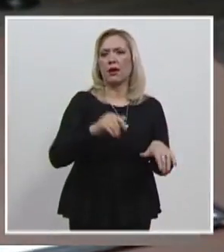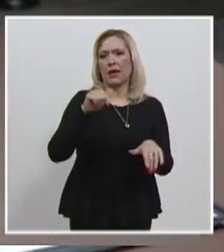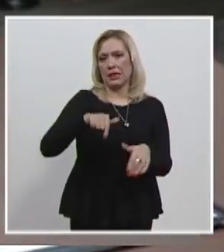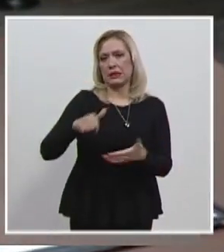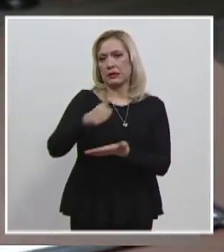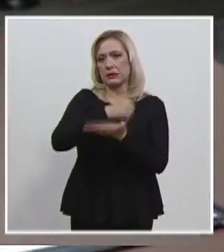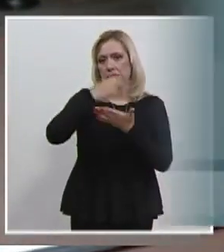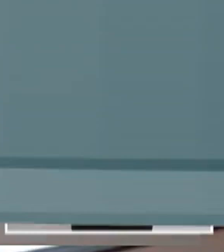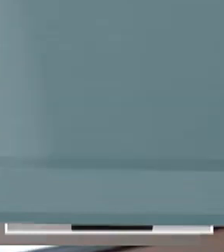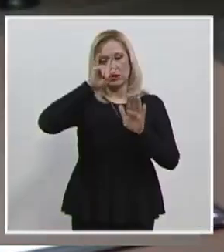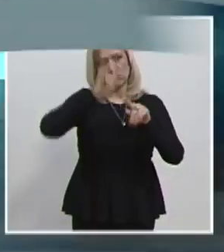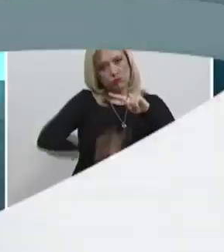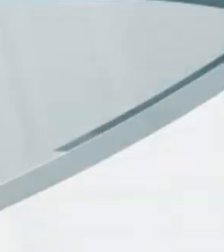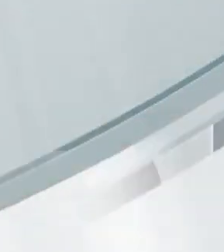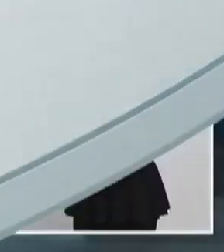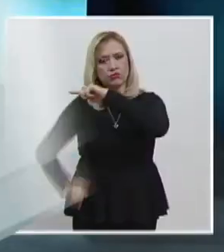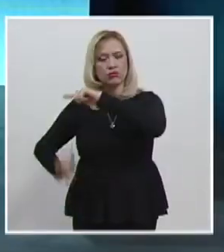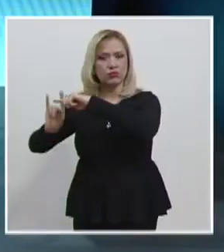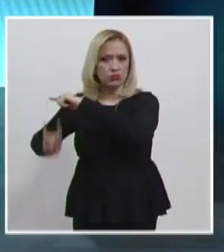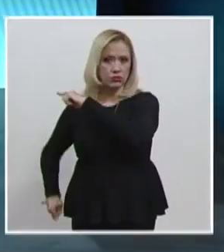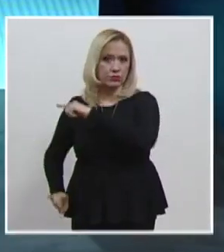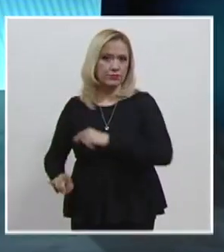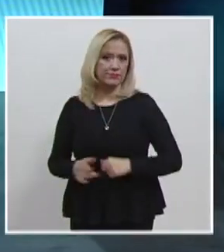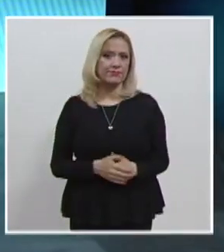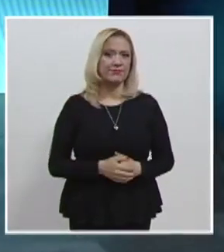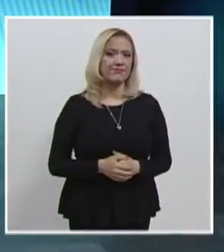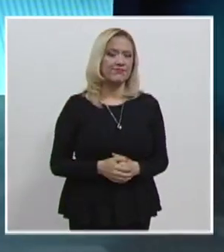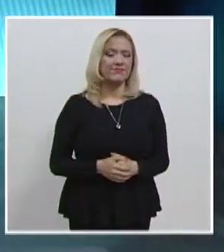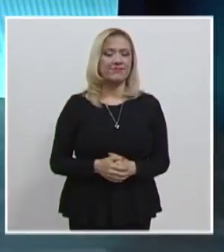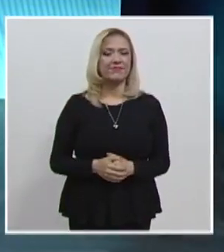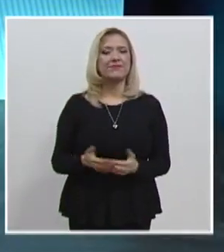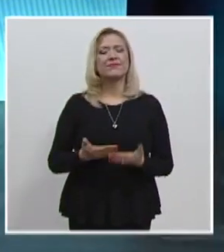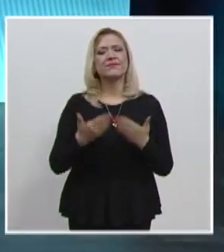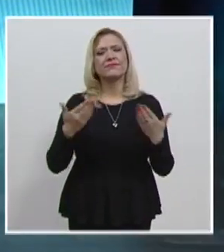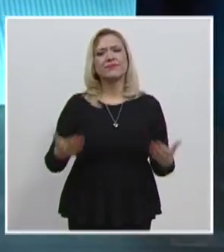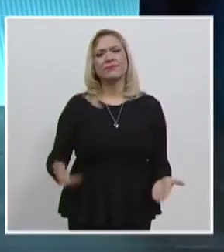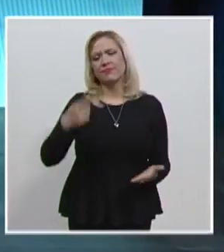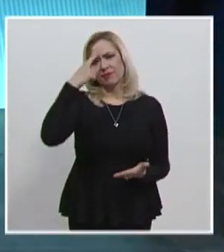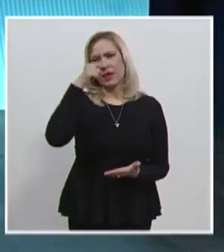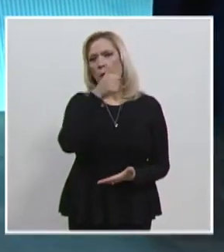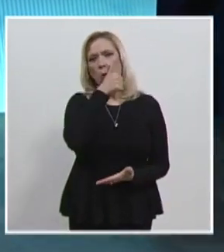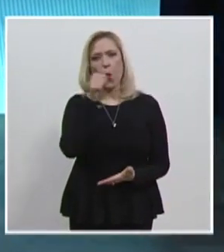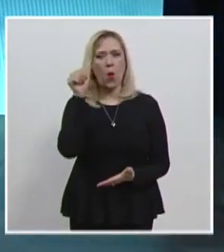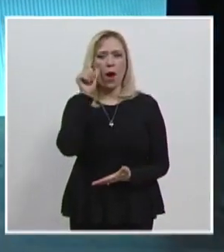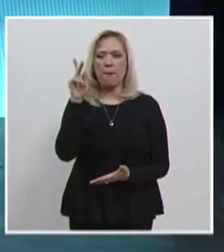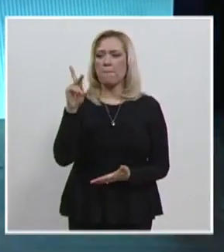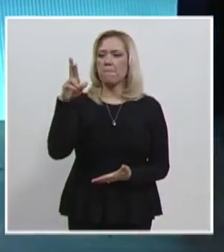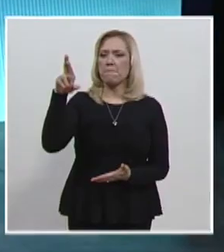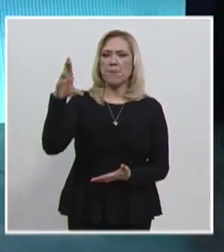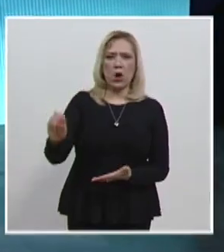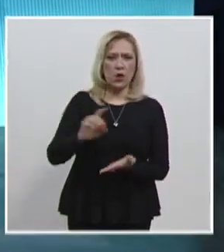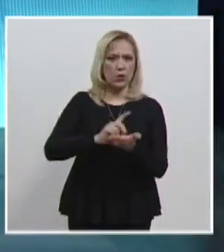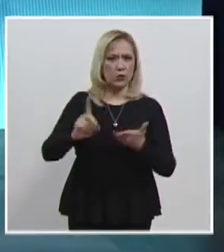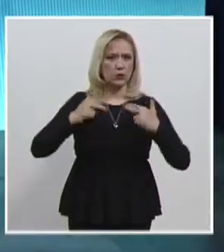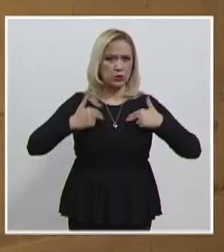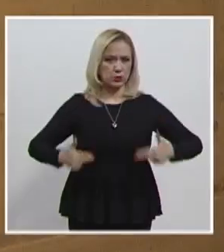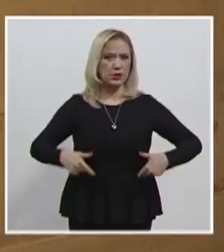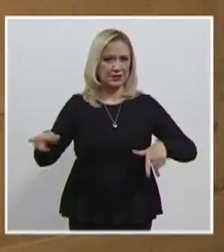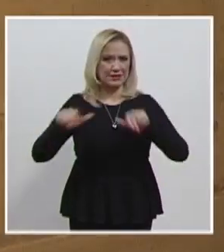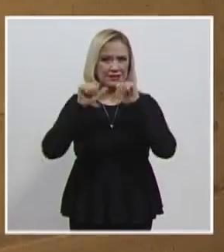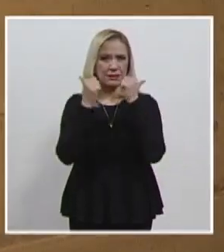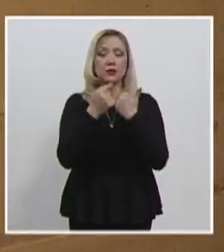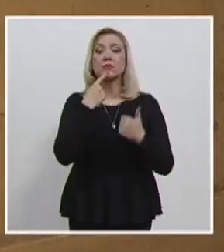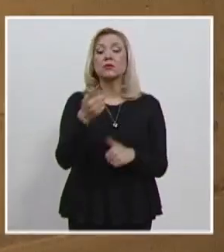de México el centro de Derechos Humanos Miguel Agustín Pro Juárez dio a conocer que el próximo miércoles